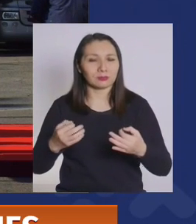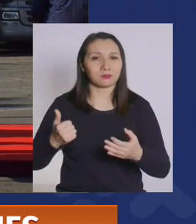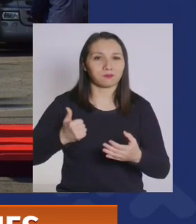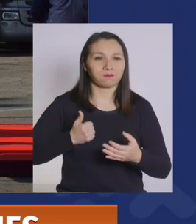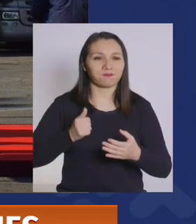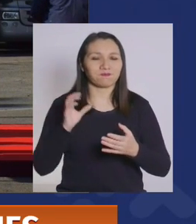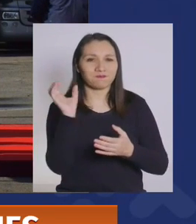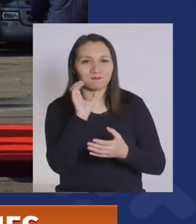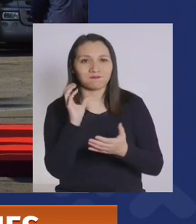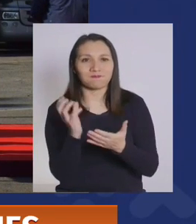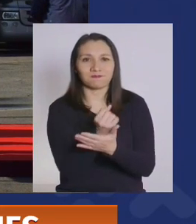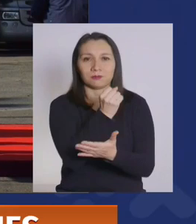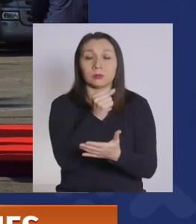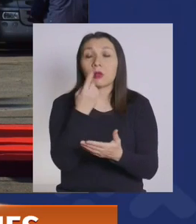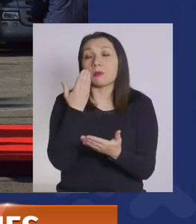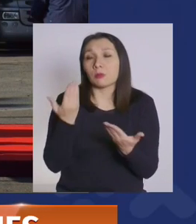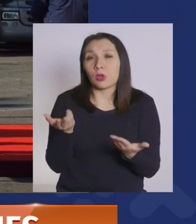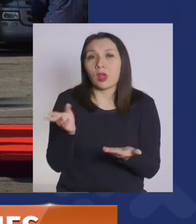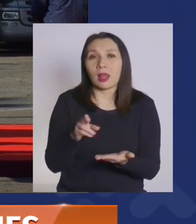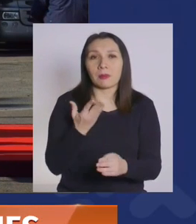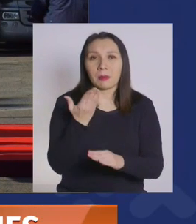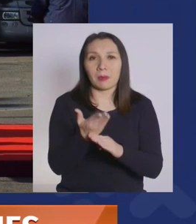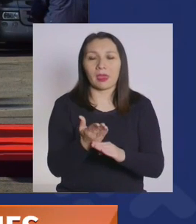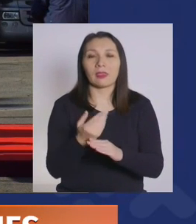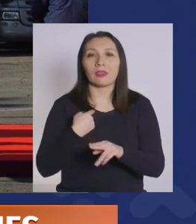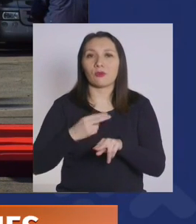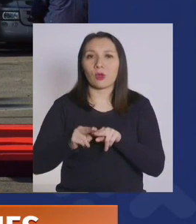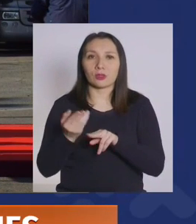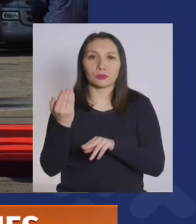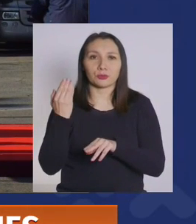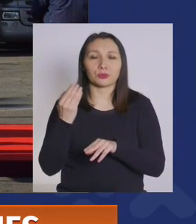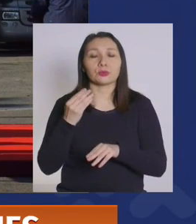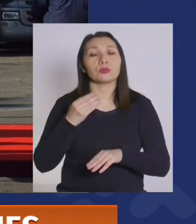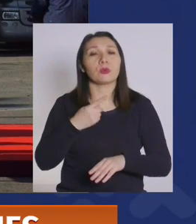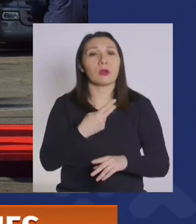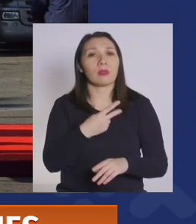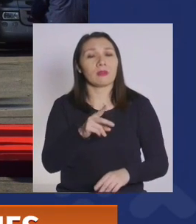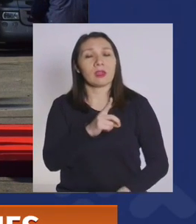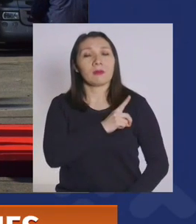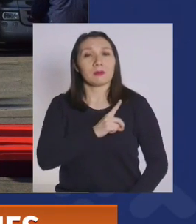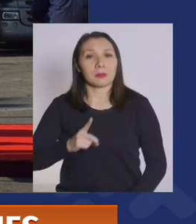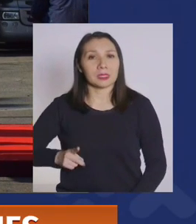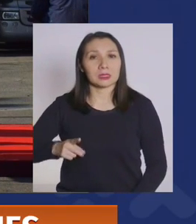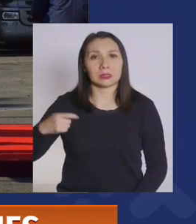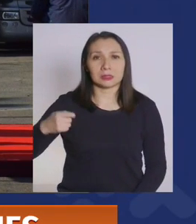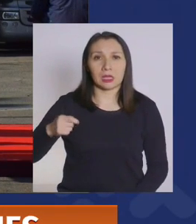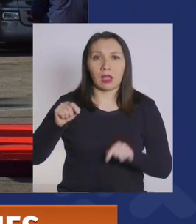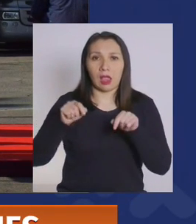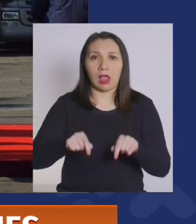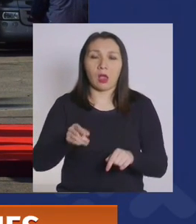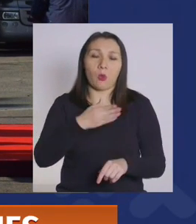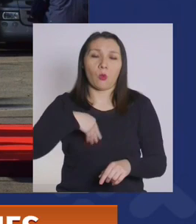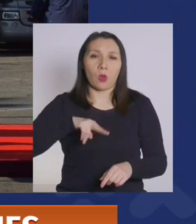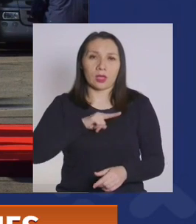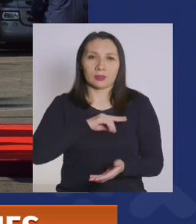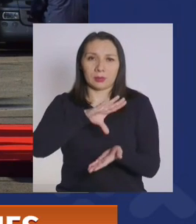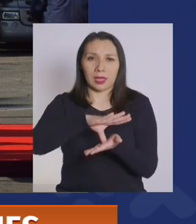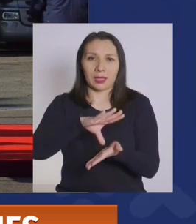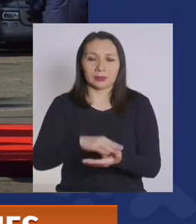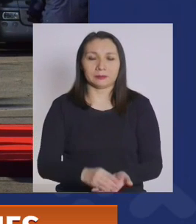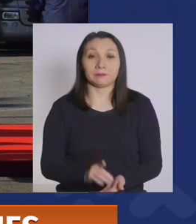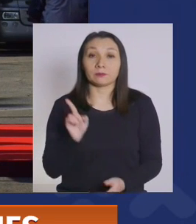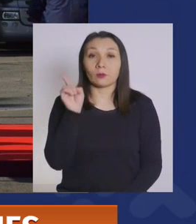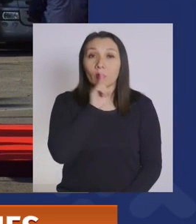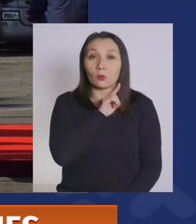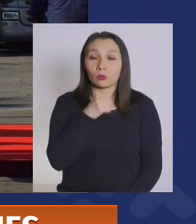Y por eso reitero la petición que acabo de hacer a los parlamentarios de nuestro país. Y finalmente,